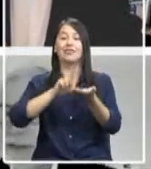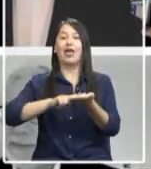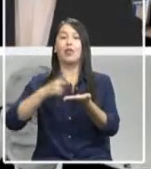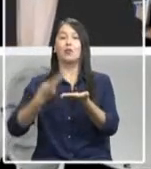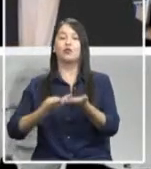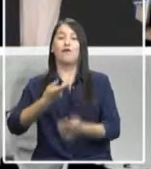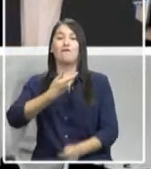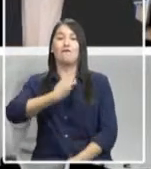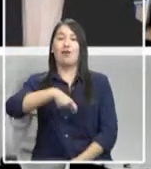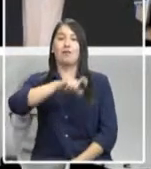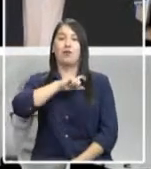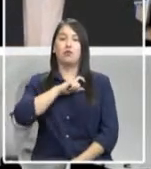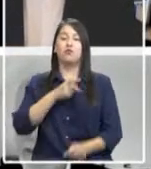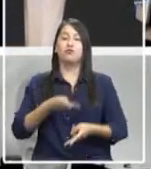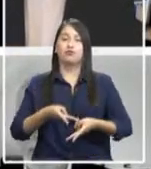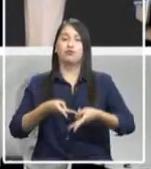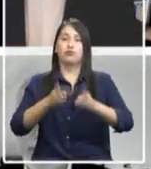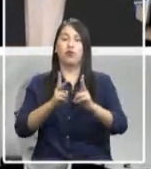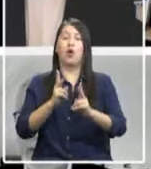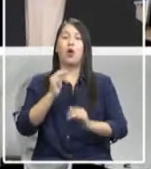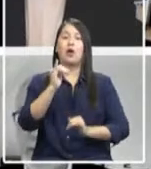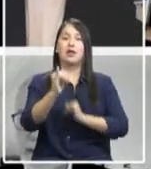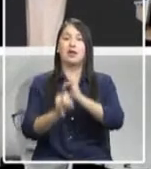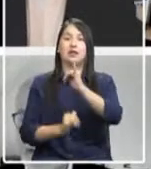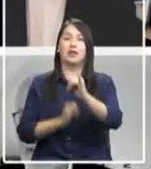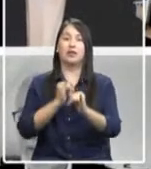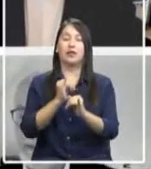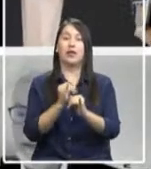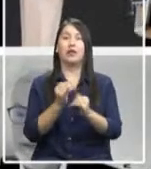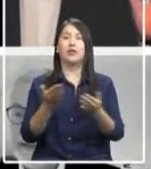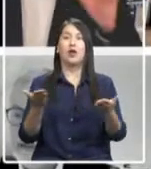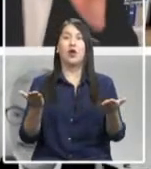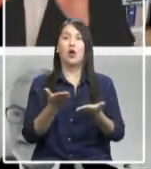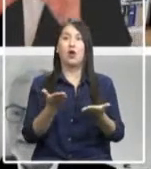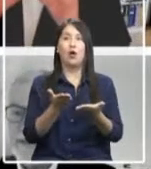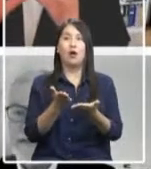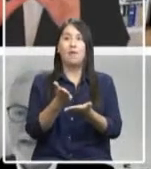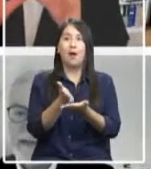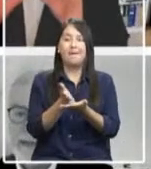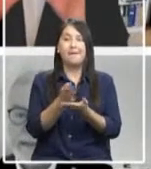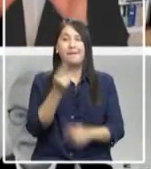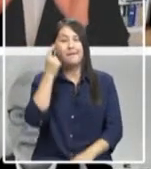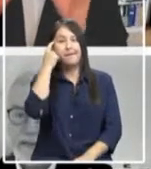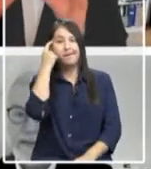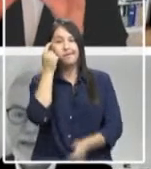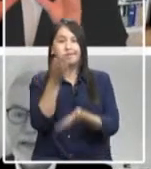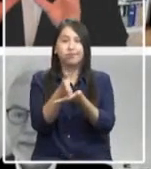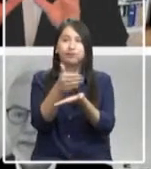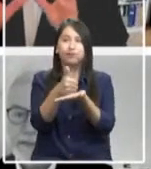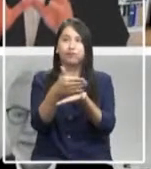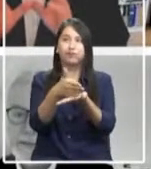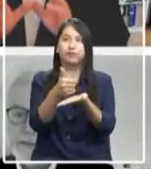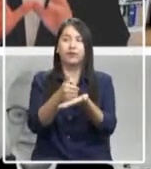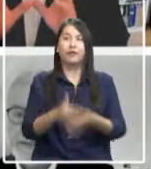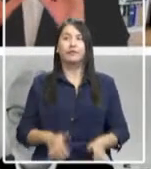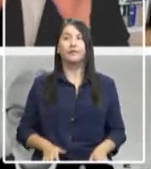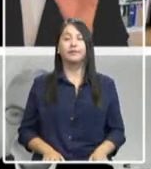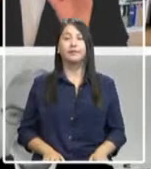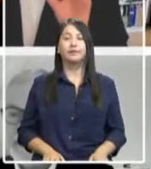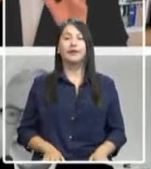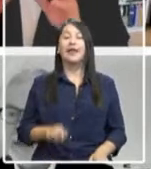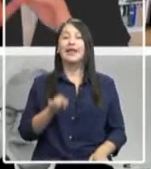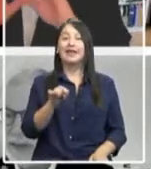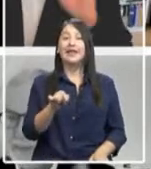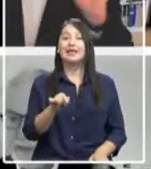que está disponible online sobre el replanteamiento estratégico. Y la idea es de utilizar los escenarios y